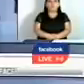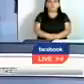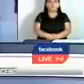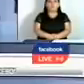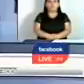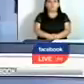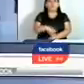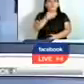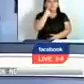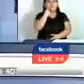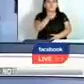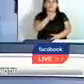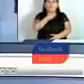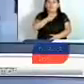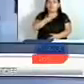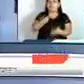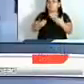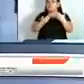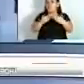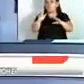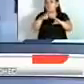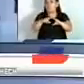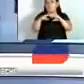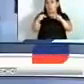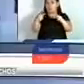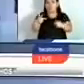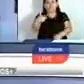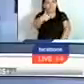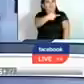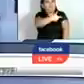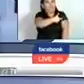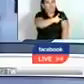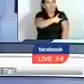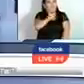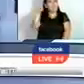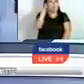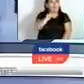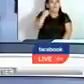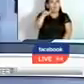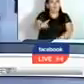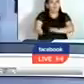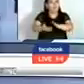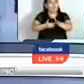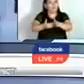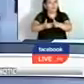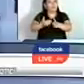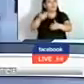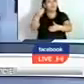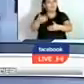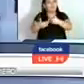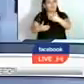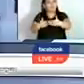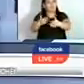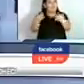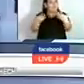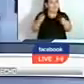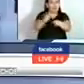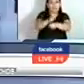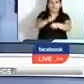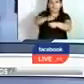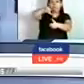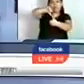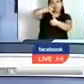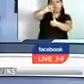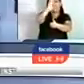Y les contamos también que Nicaragua arrancó la vacunación este martes y con ello se completa el inicio de procesos en los países de